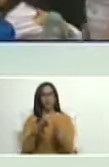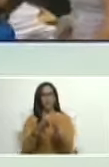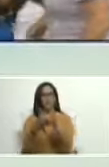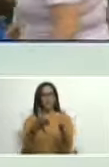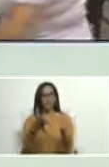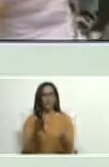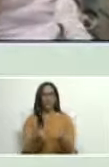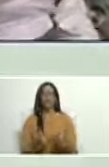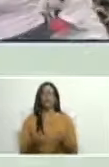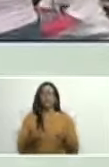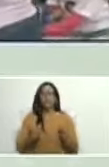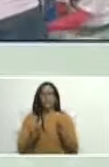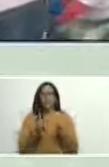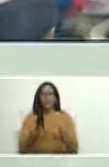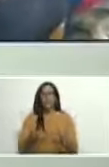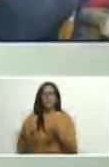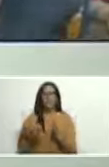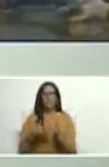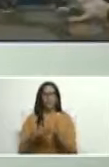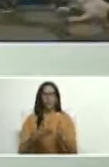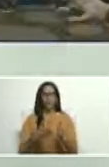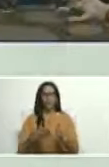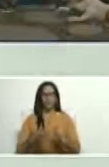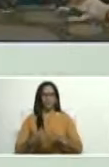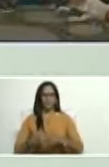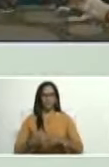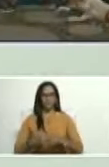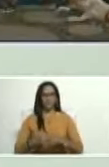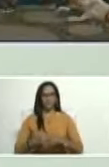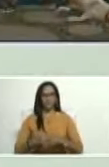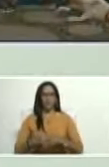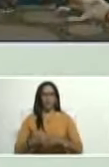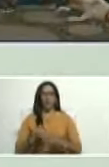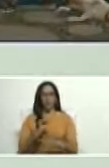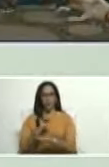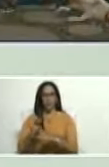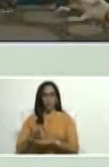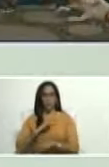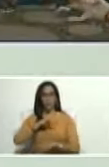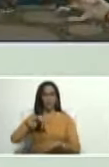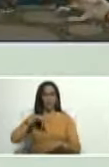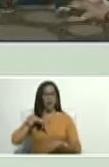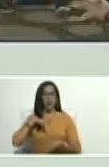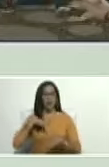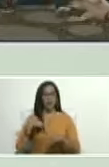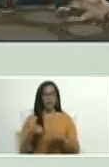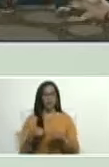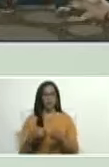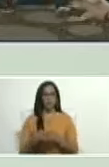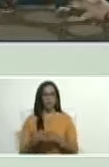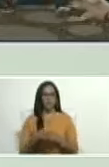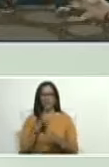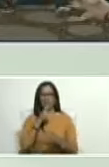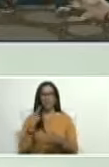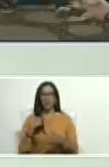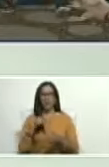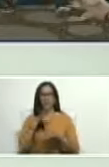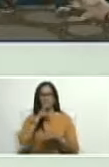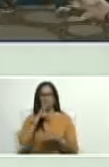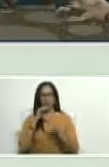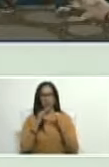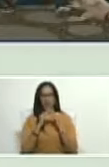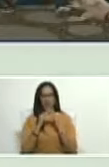nacientes de los ríos. Preservar a nuestros animalitos. ¿Quiénes de ustedes tienen un perrito en la